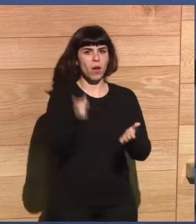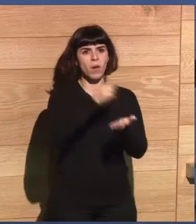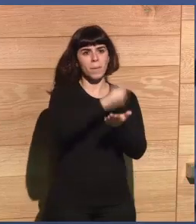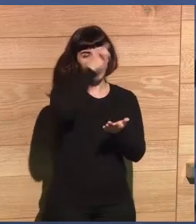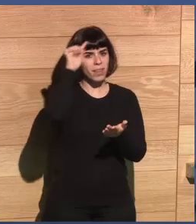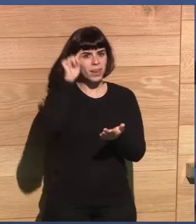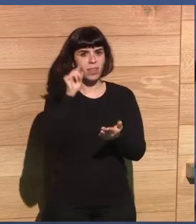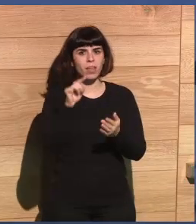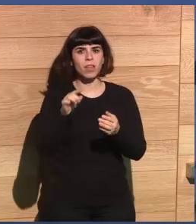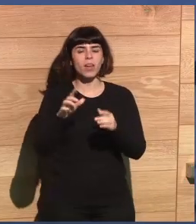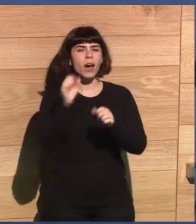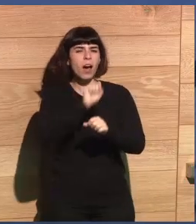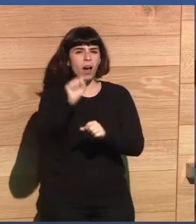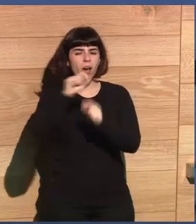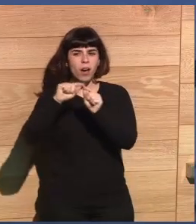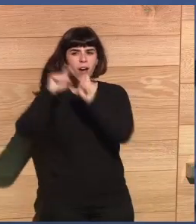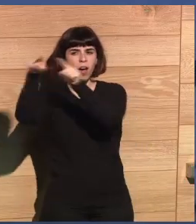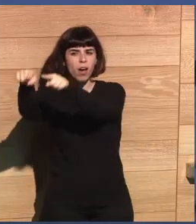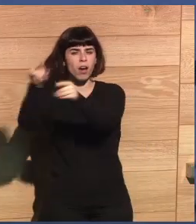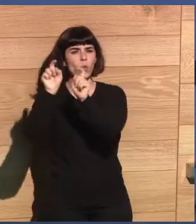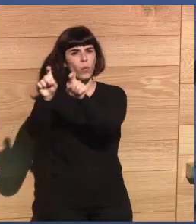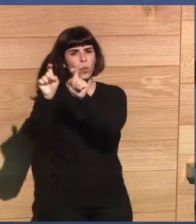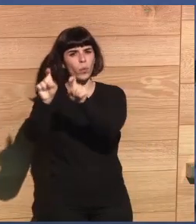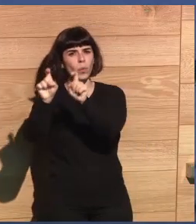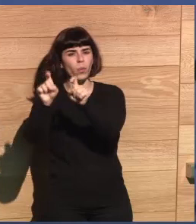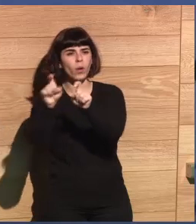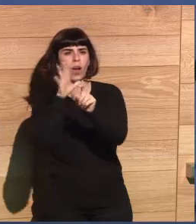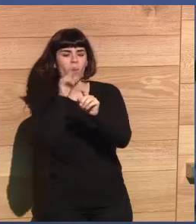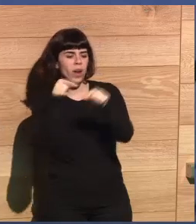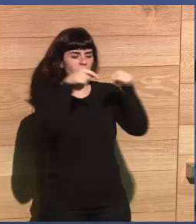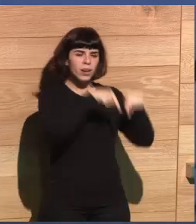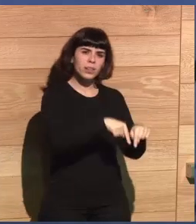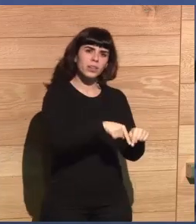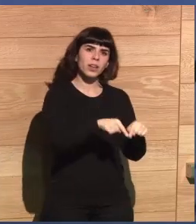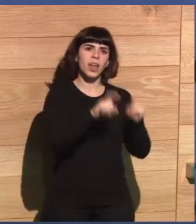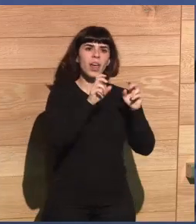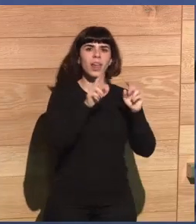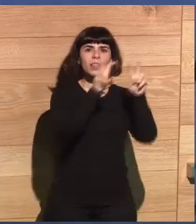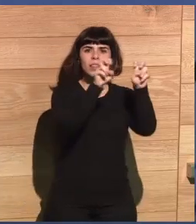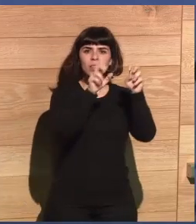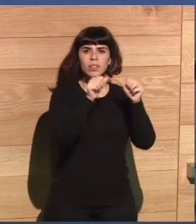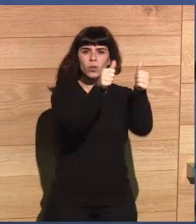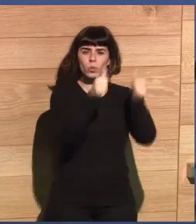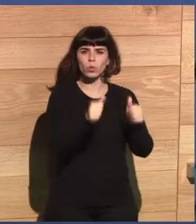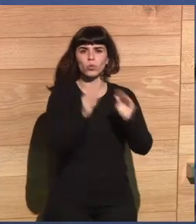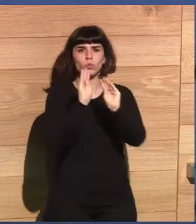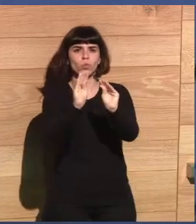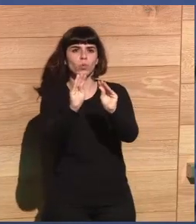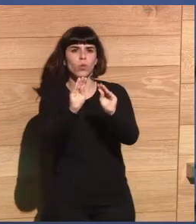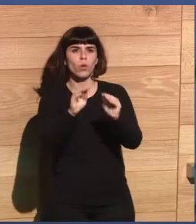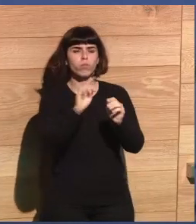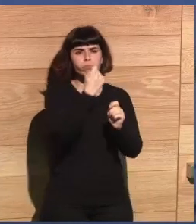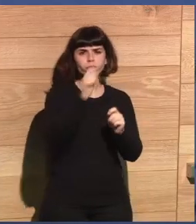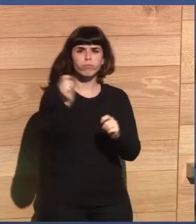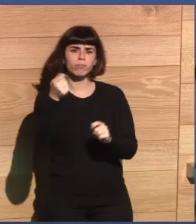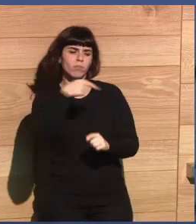dando clases al otro lado del charco, pero se encontró con que todos sus títulos y méritos, que eran muy reconocidos al otro lado del océano, aquí en su